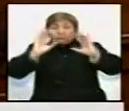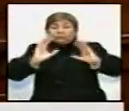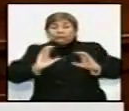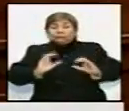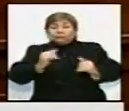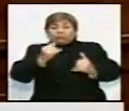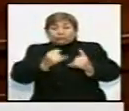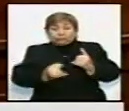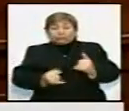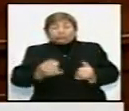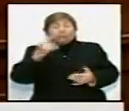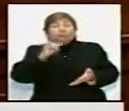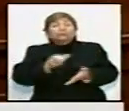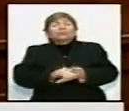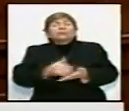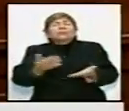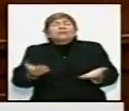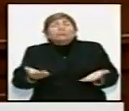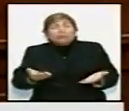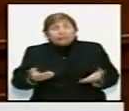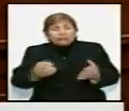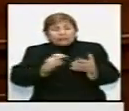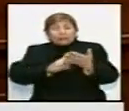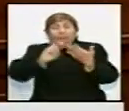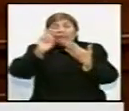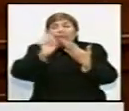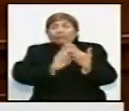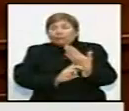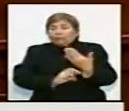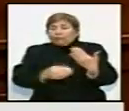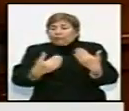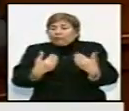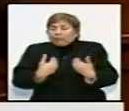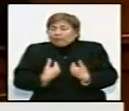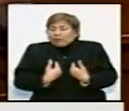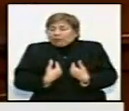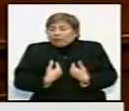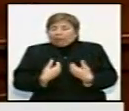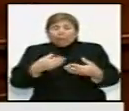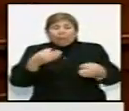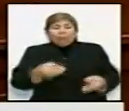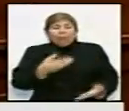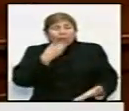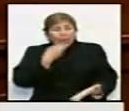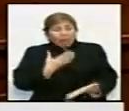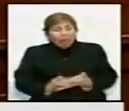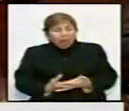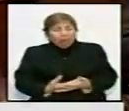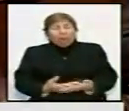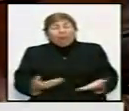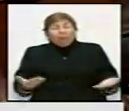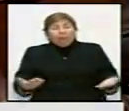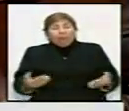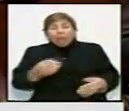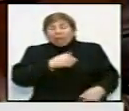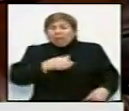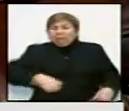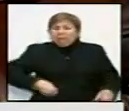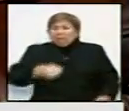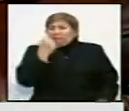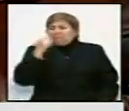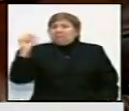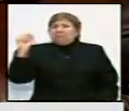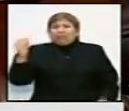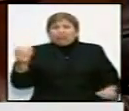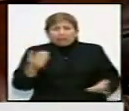finalmente para que el proyecto tenga el visto bueno y el presidente los ha